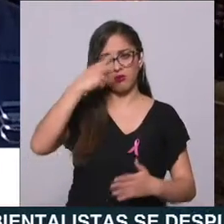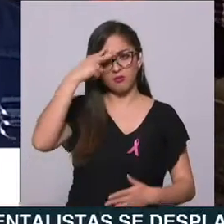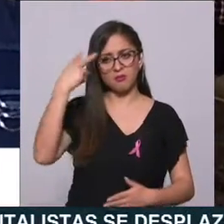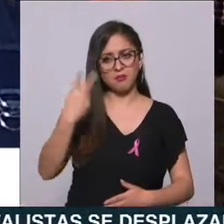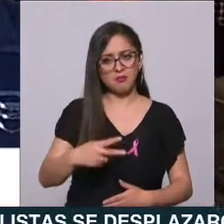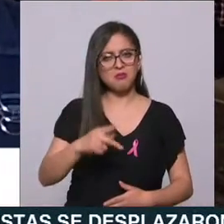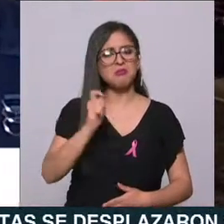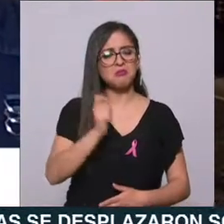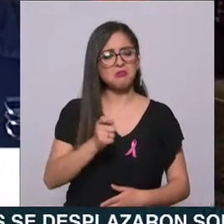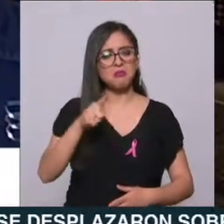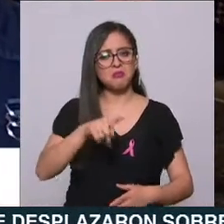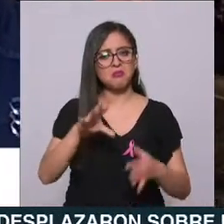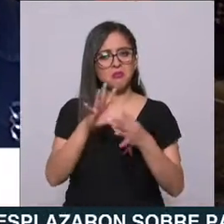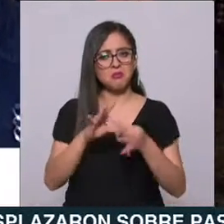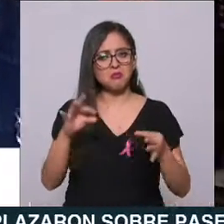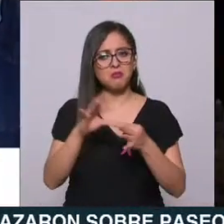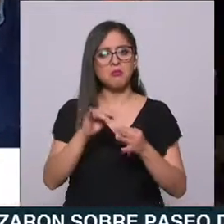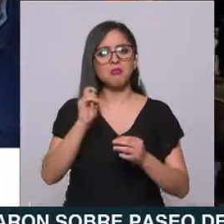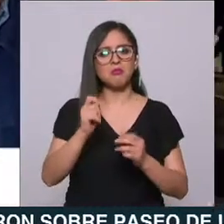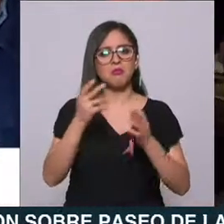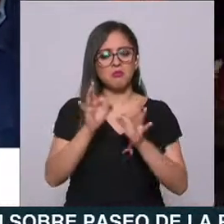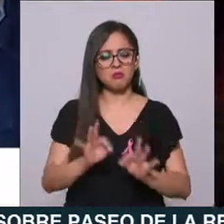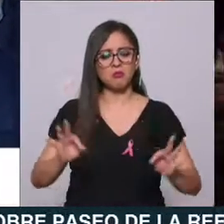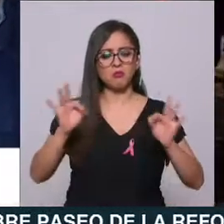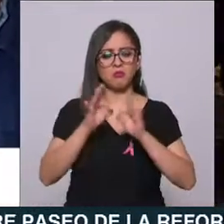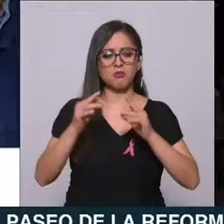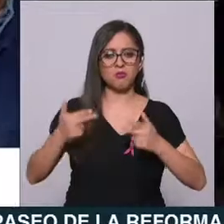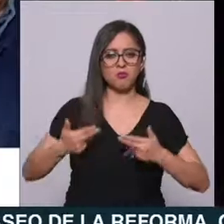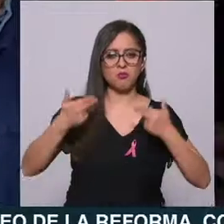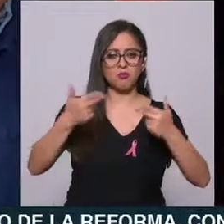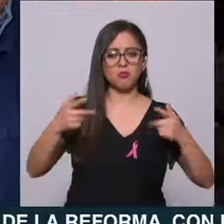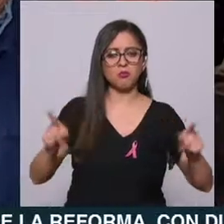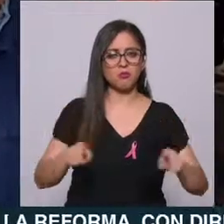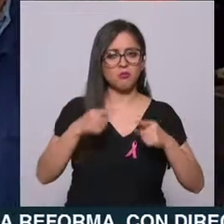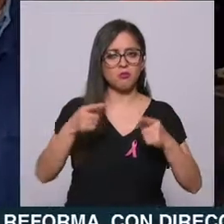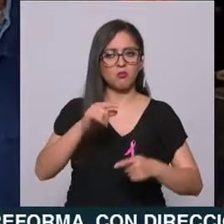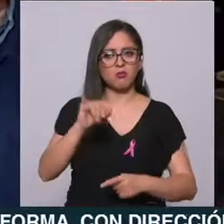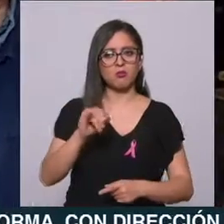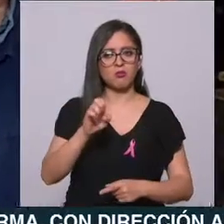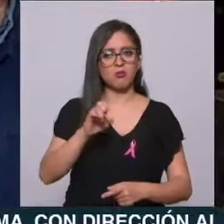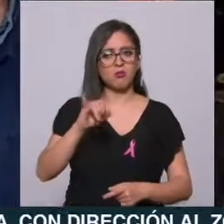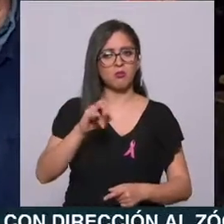para seguir recordando el legado musical de José José, el príncipe de la canción.